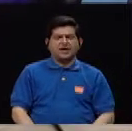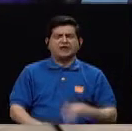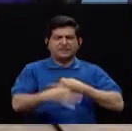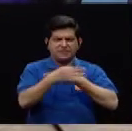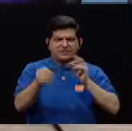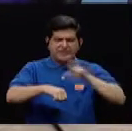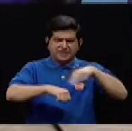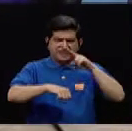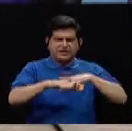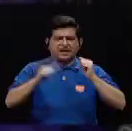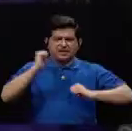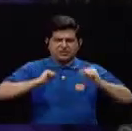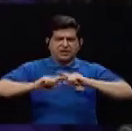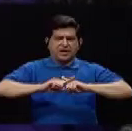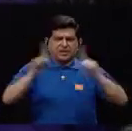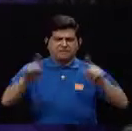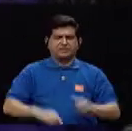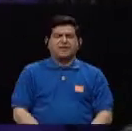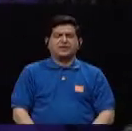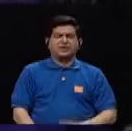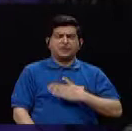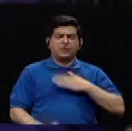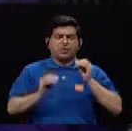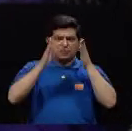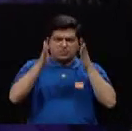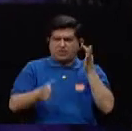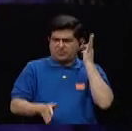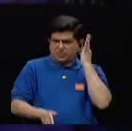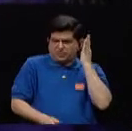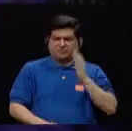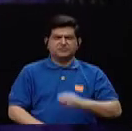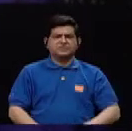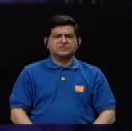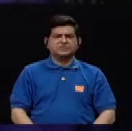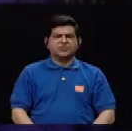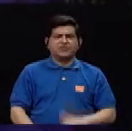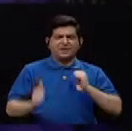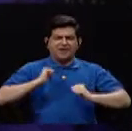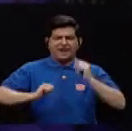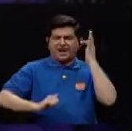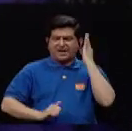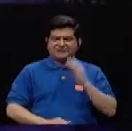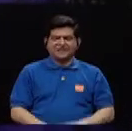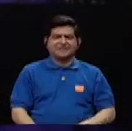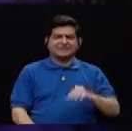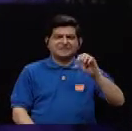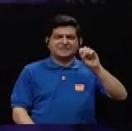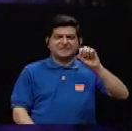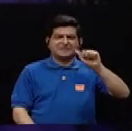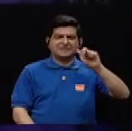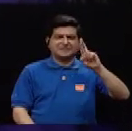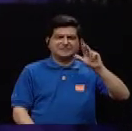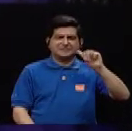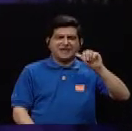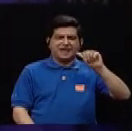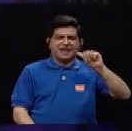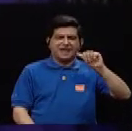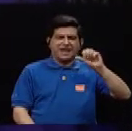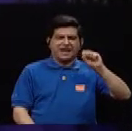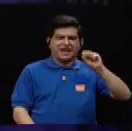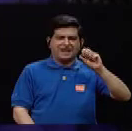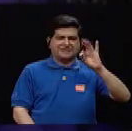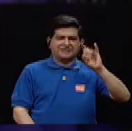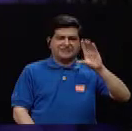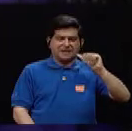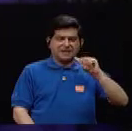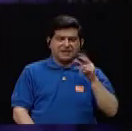al Taller Nacional de Teatro, pero mi gran maestra fue la gran actriz Sara Astica. Ellos, Sara